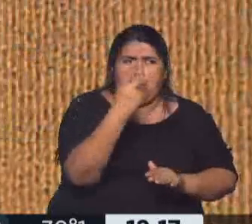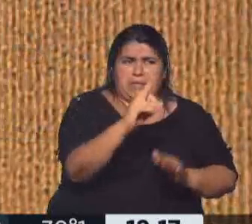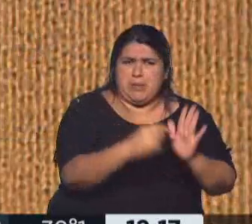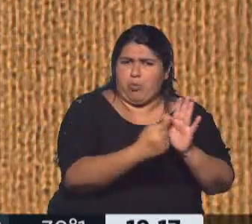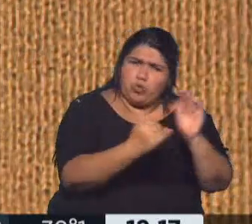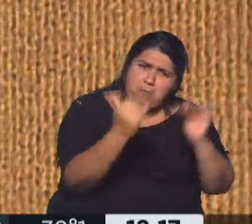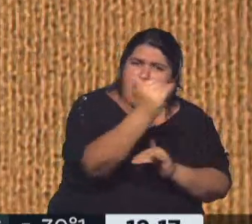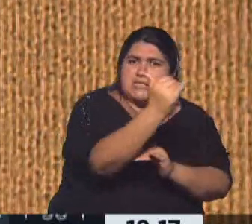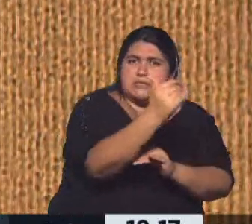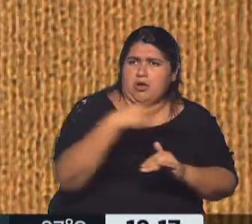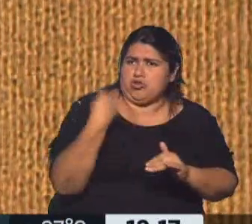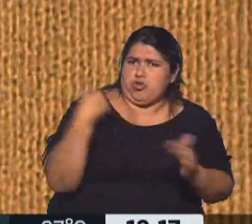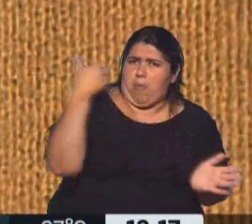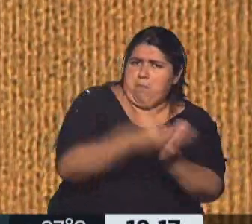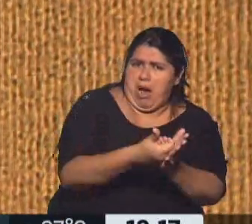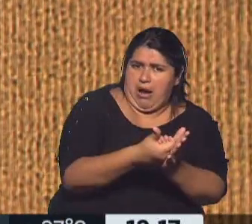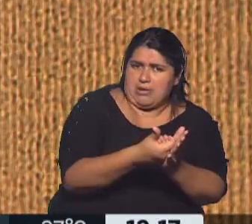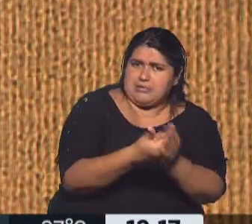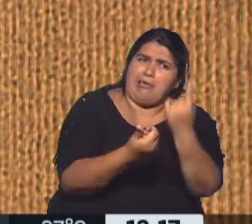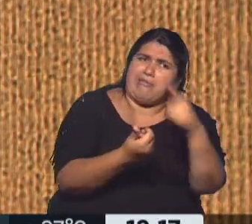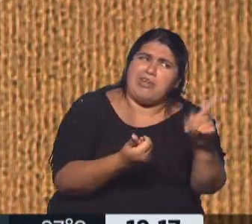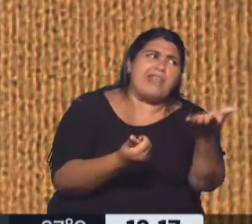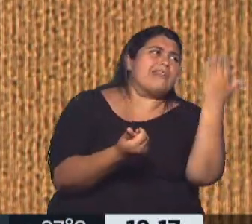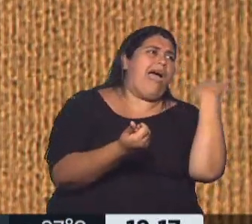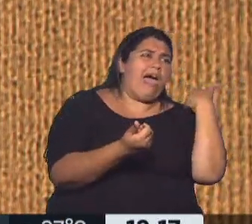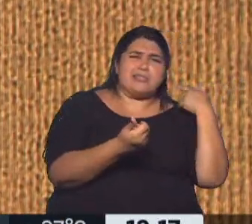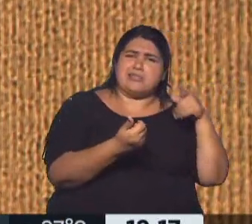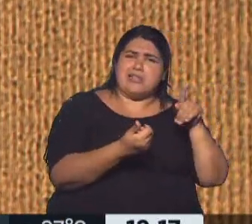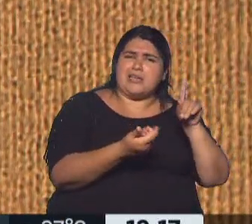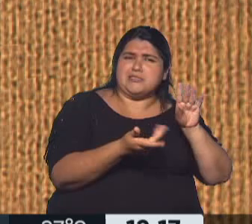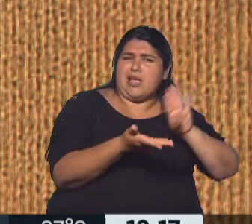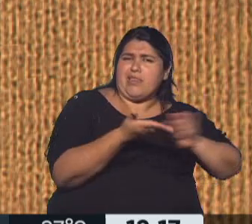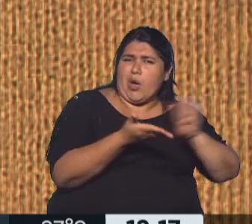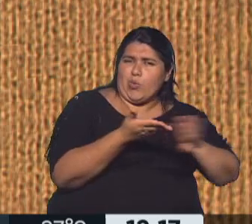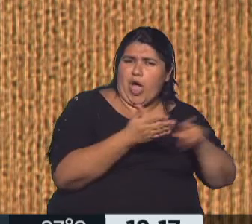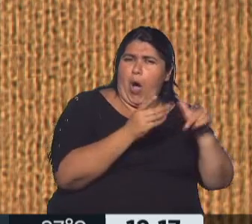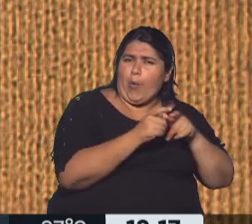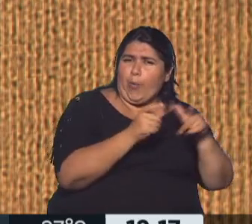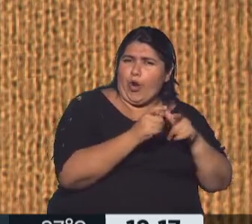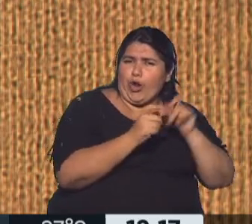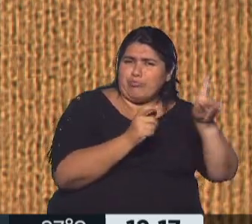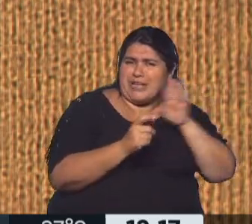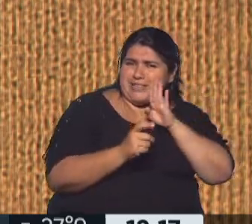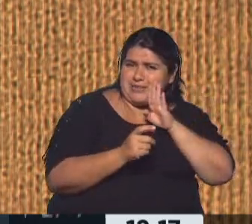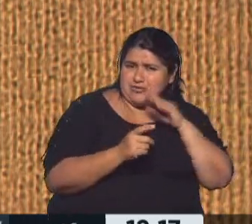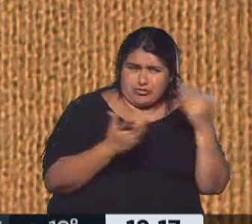más deberíamos pagar que la tasa de interés de los bonos del Tesoro de los Estados Unidos en una situación